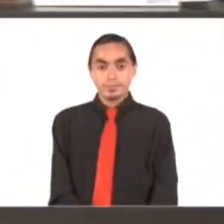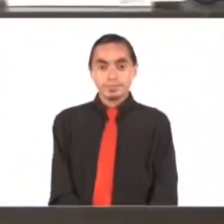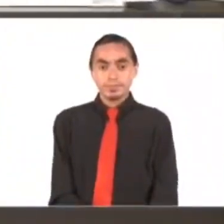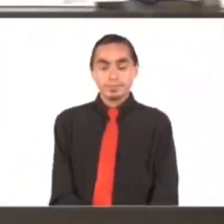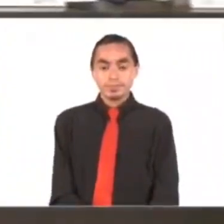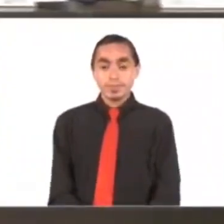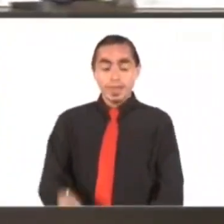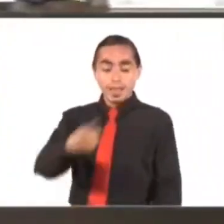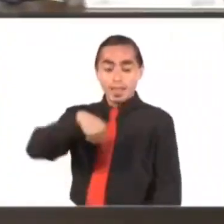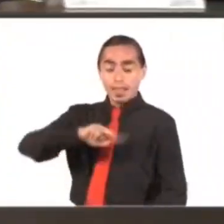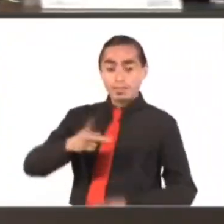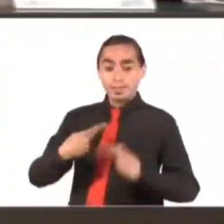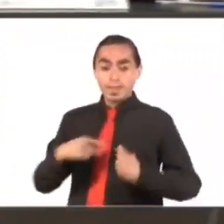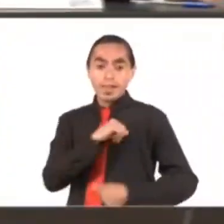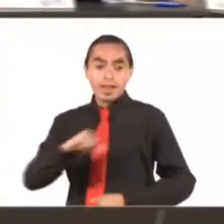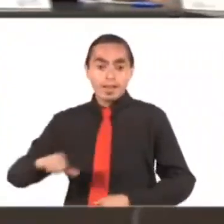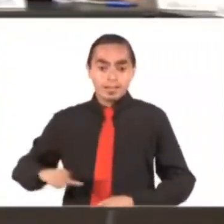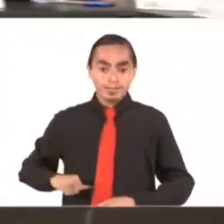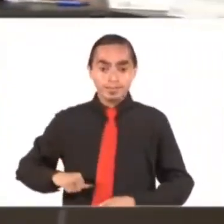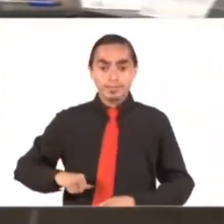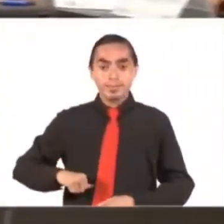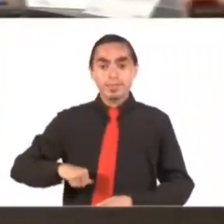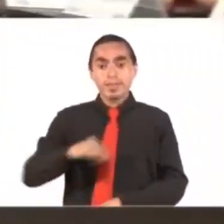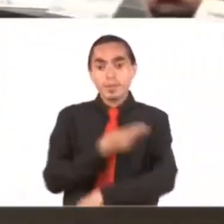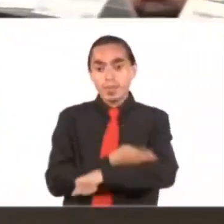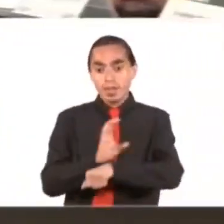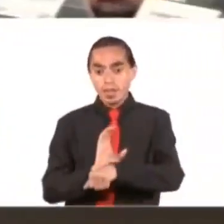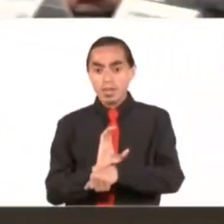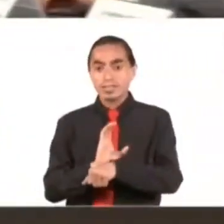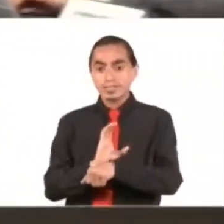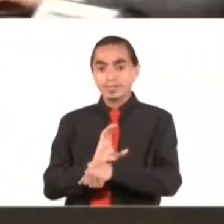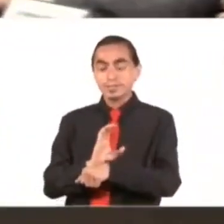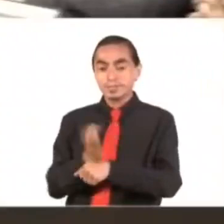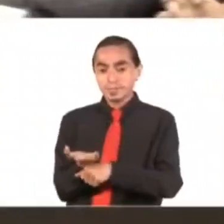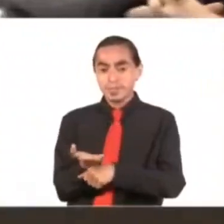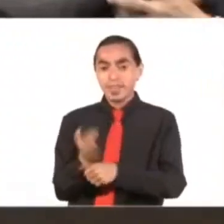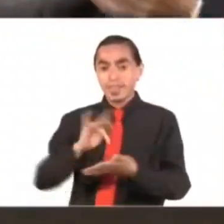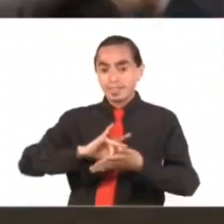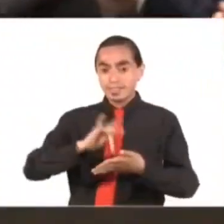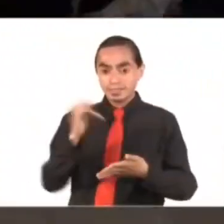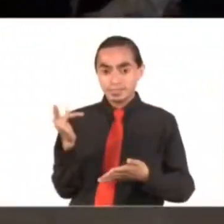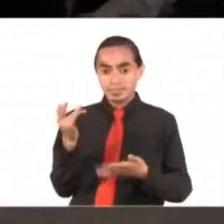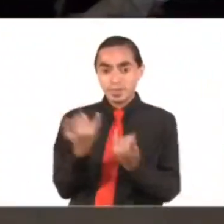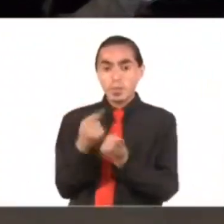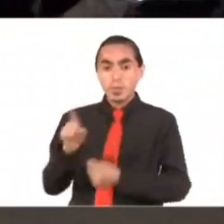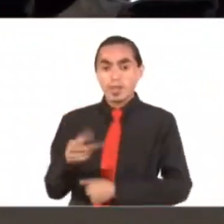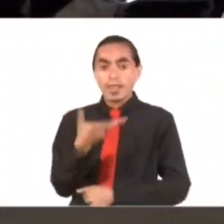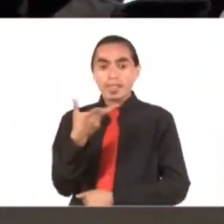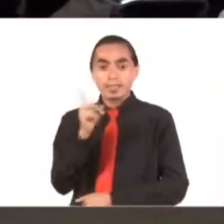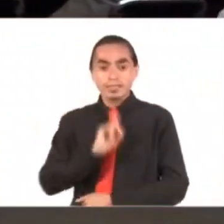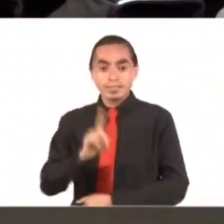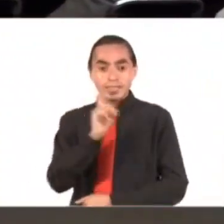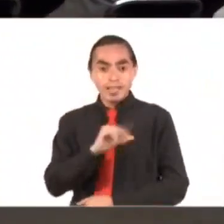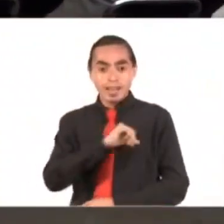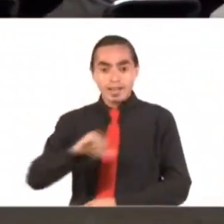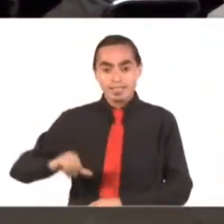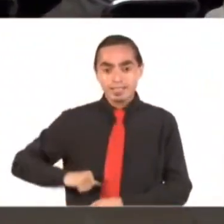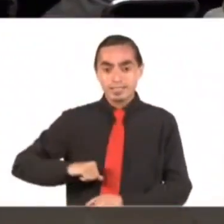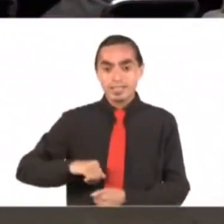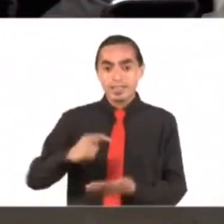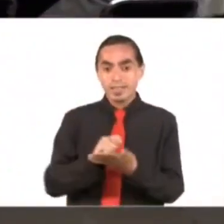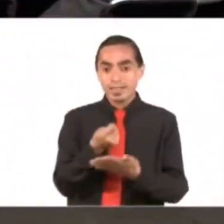Agradecemos la presencia del alcalde de Magdalena Contreras, licenciado Luis Gerardo Quijano Morales, así como de la alcaldesa de Tláhuac,